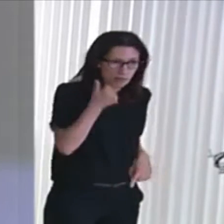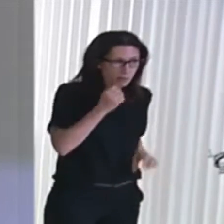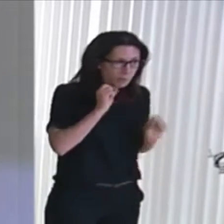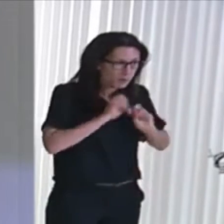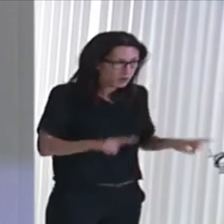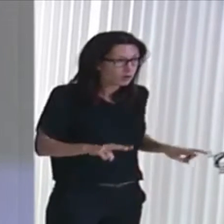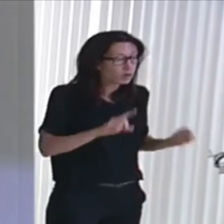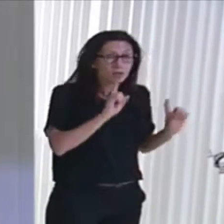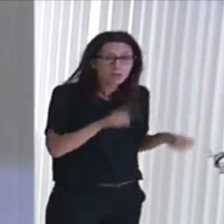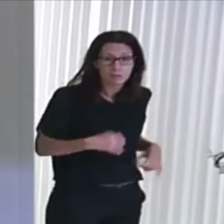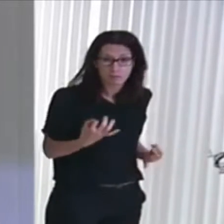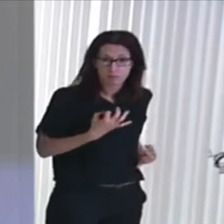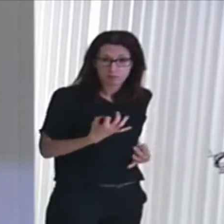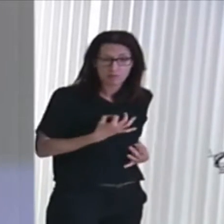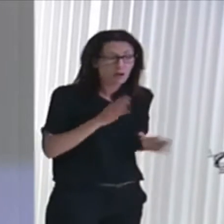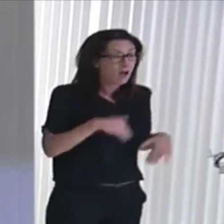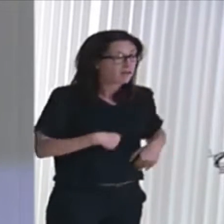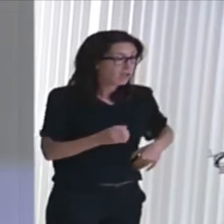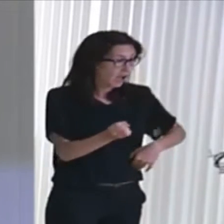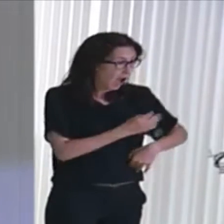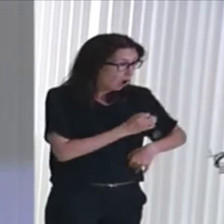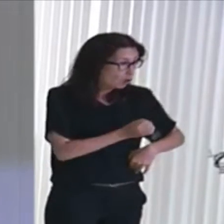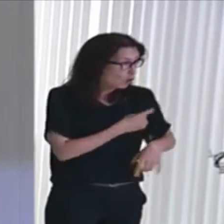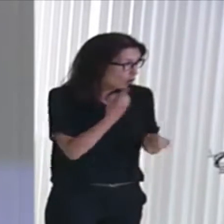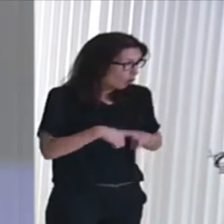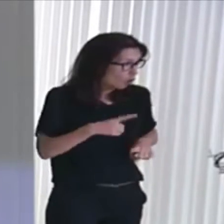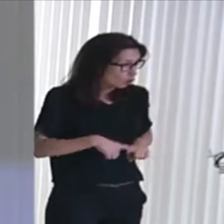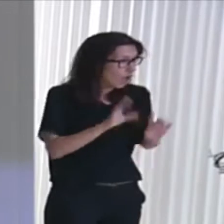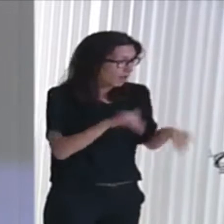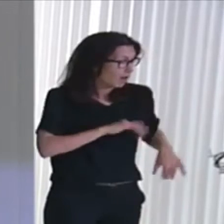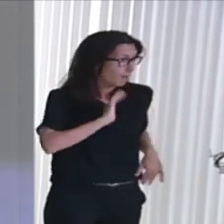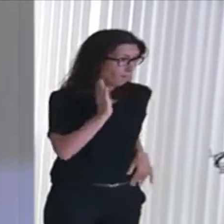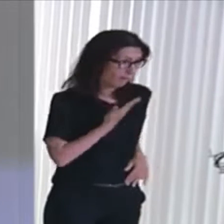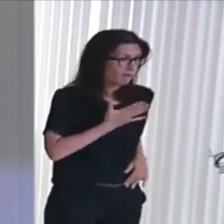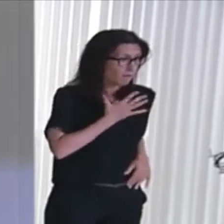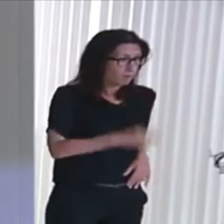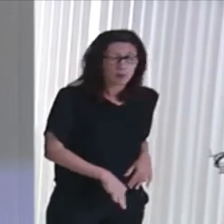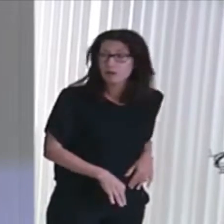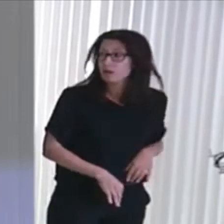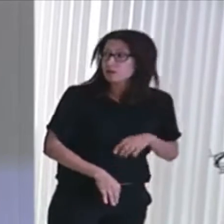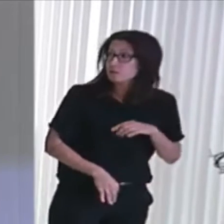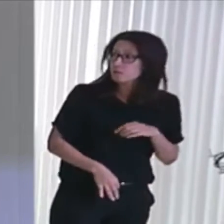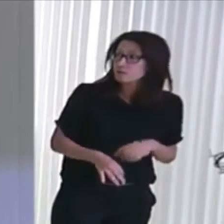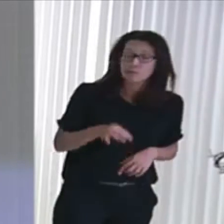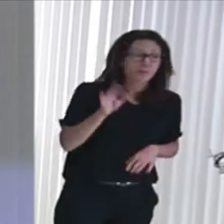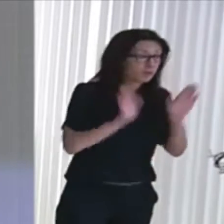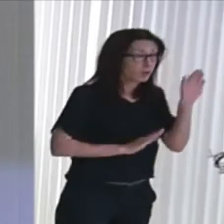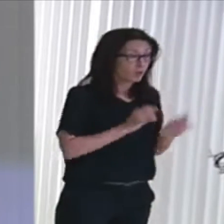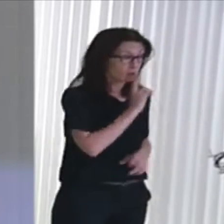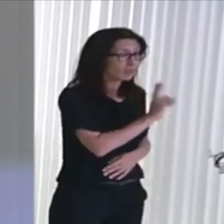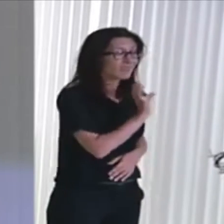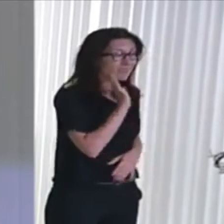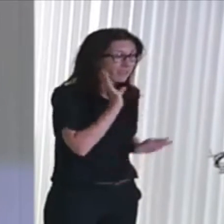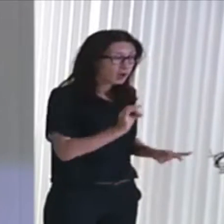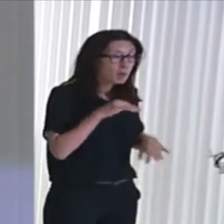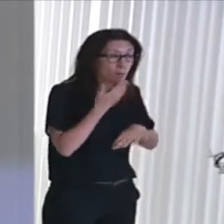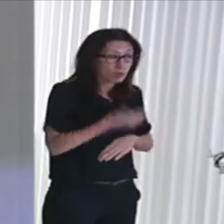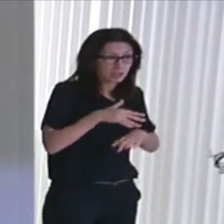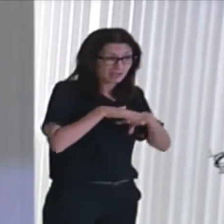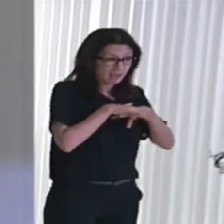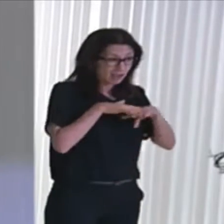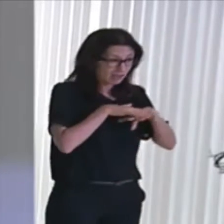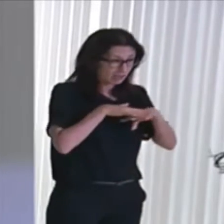estás arrastrando pues eso, con tus ahorros o con lo que tengas. Yo creo que ahí es muy importante las redes que se crean a través de